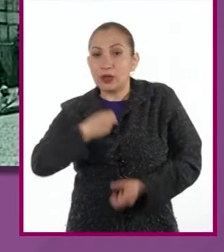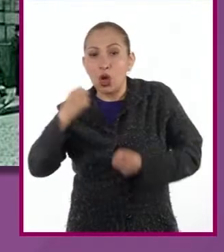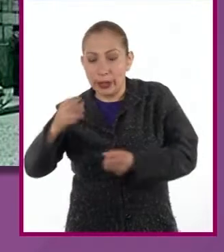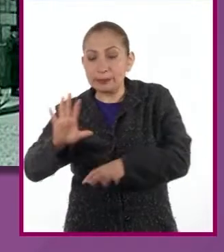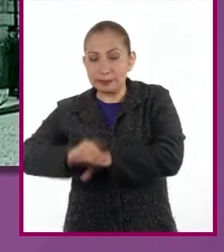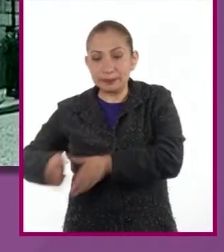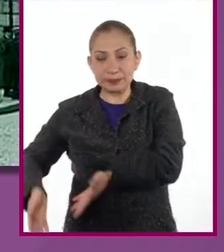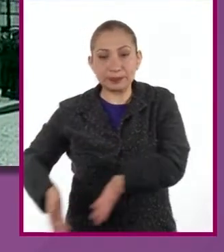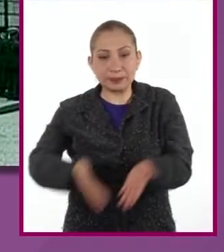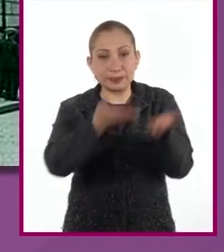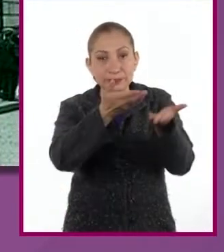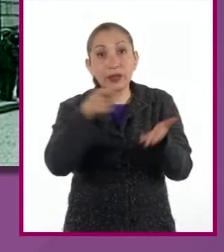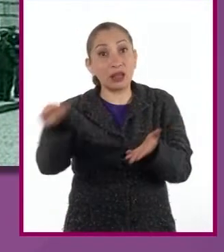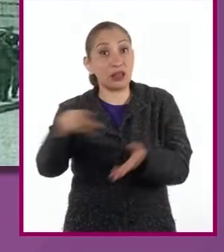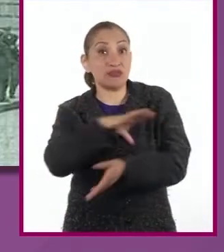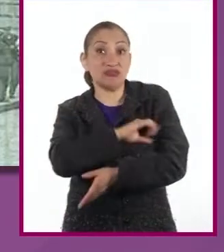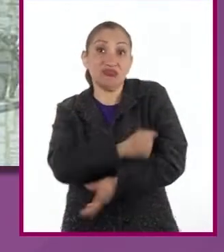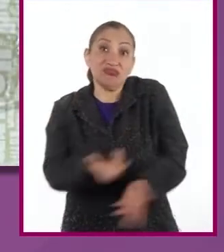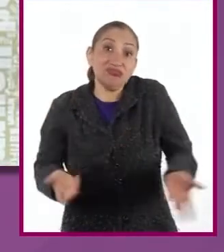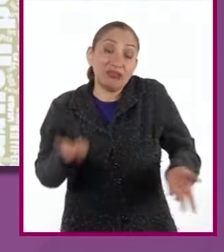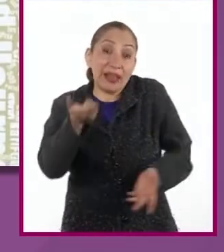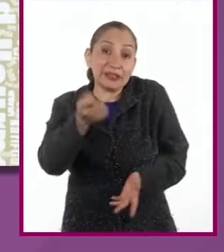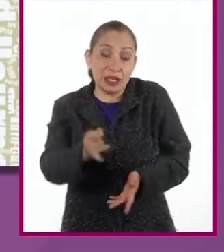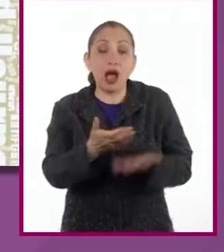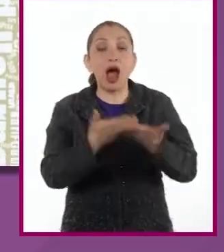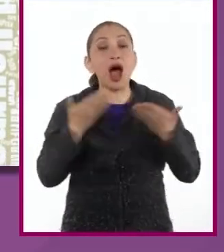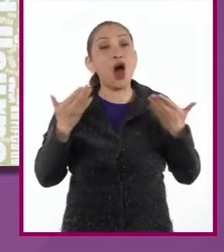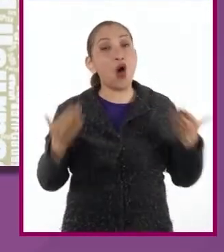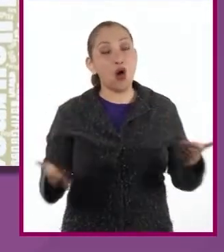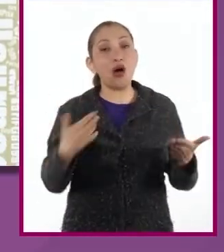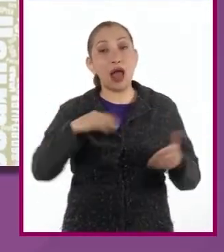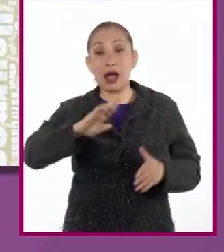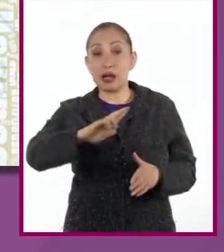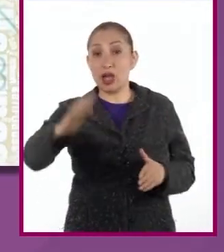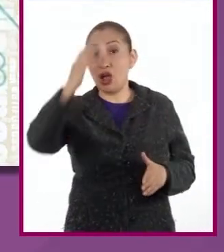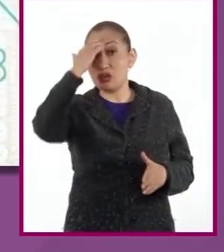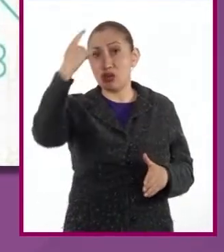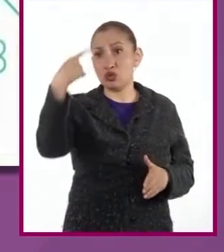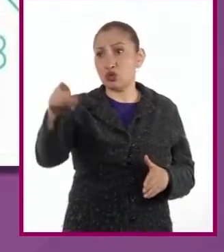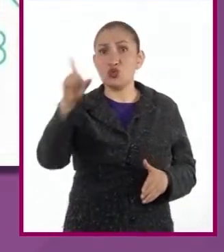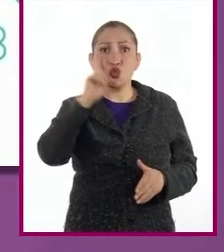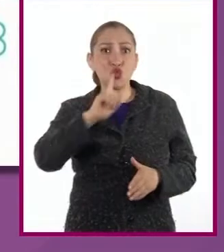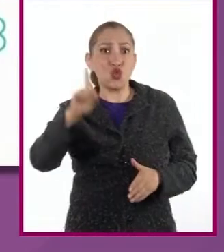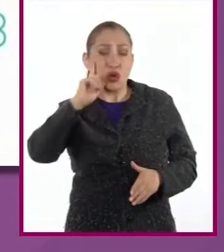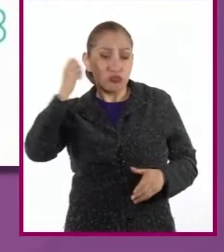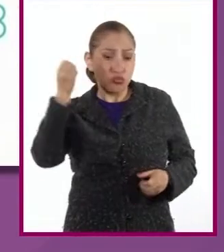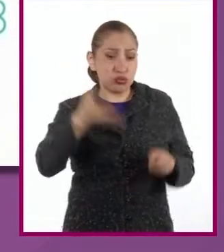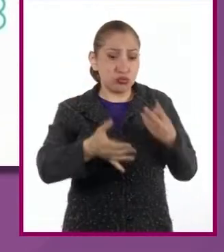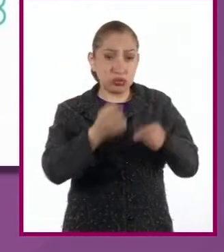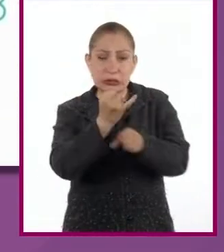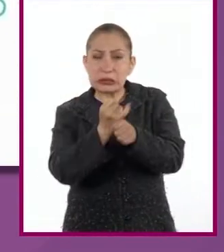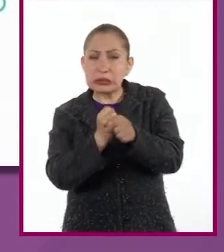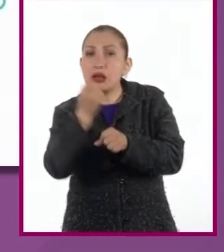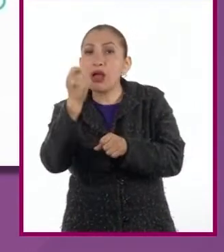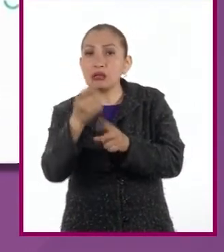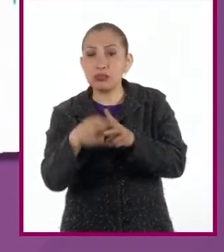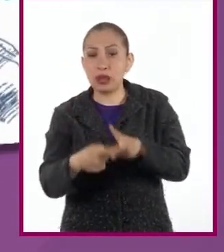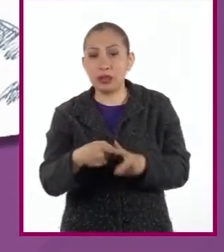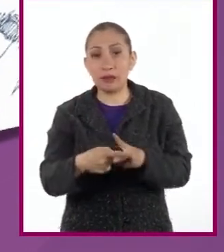la dejaron dedicarse a lo que más quería. Hoy en día son reconocidas las contribuciones que hizo al estudio de las